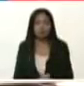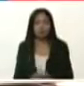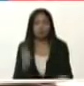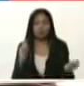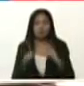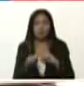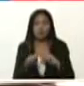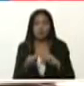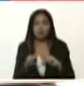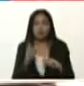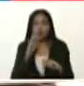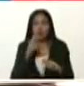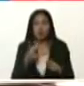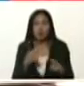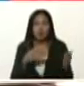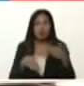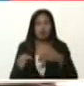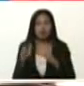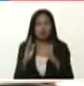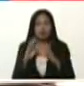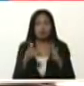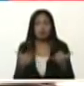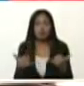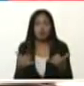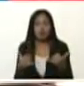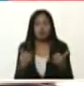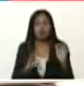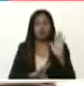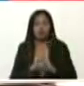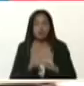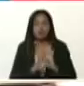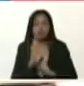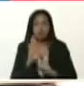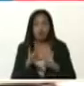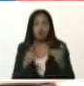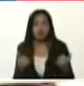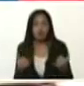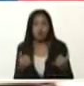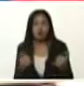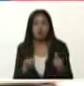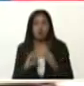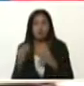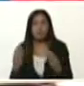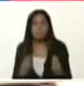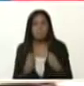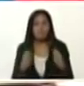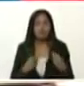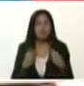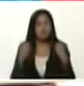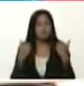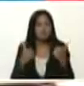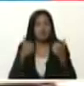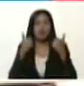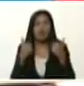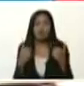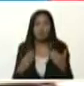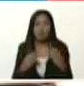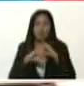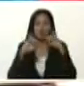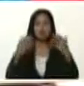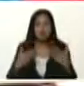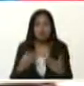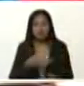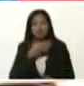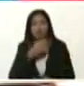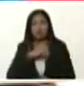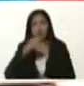irreversible del crecimiento, del desarrollo y del vivir y viviendo, de la felicidad social de nuestro